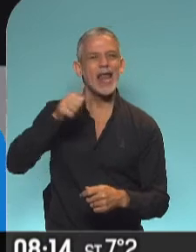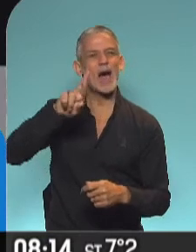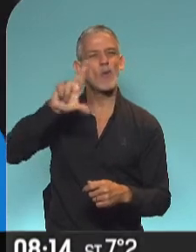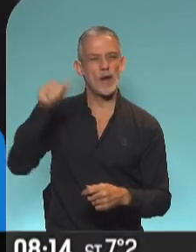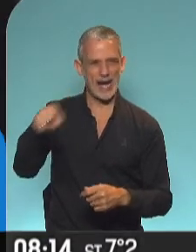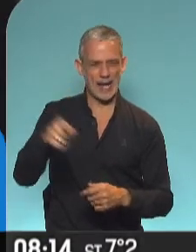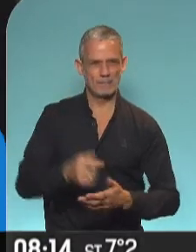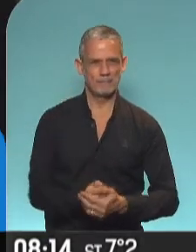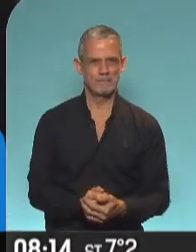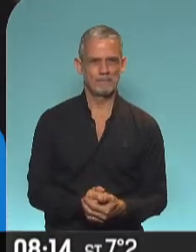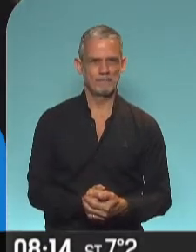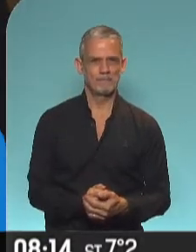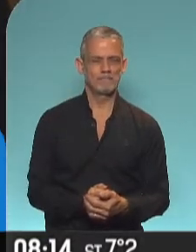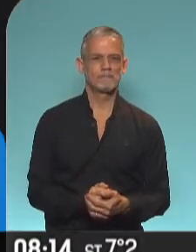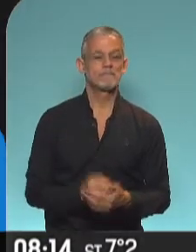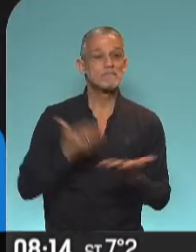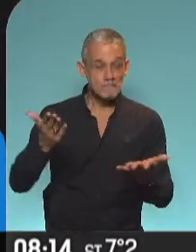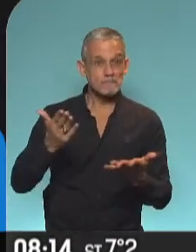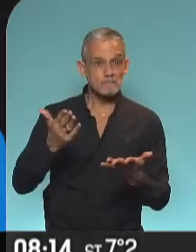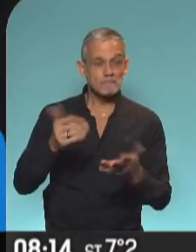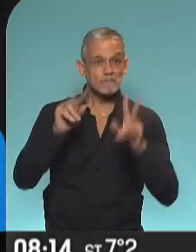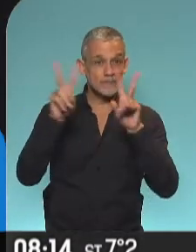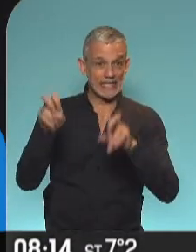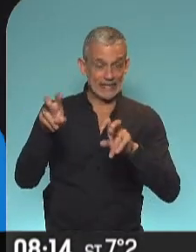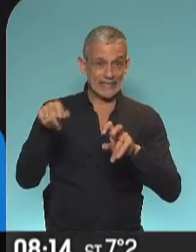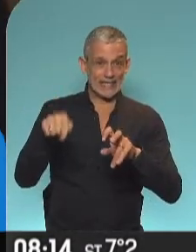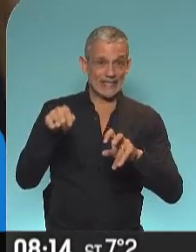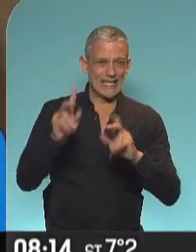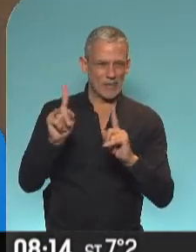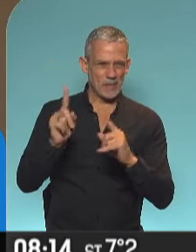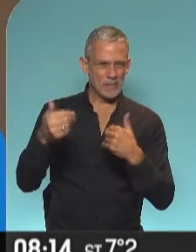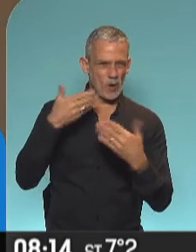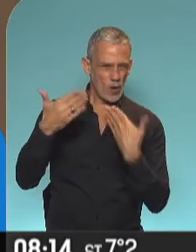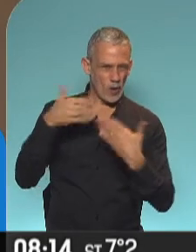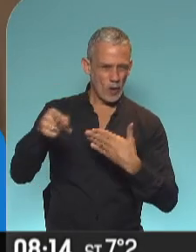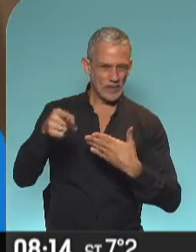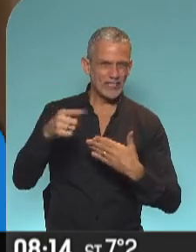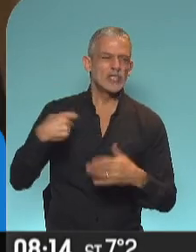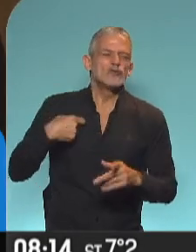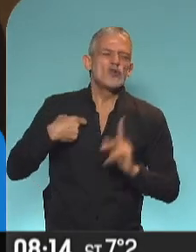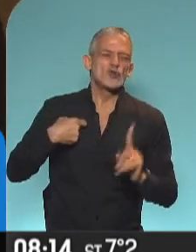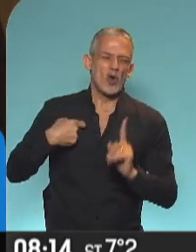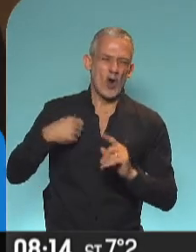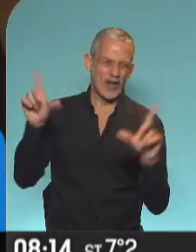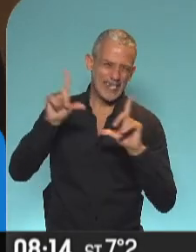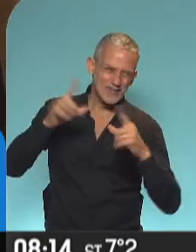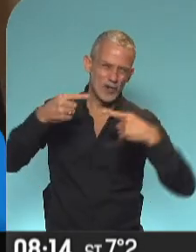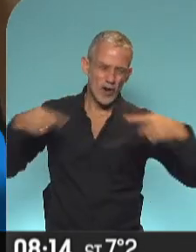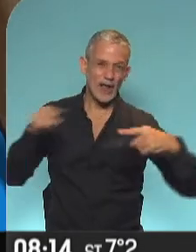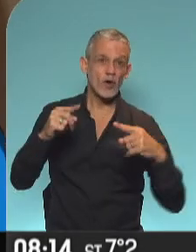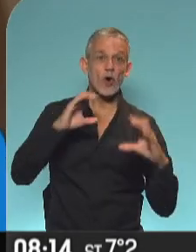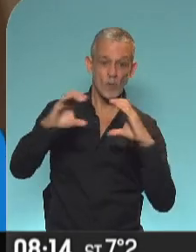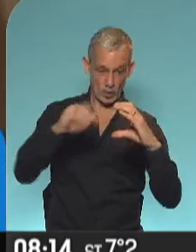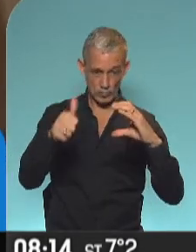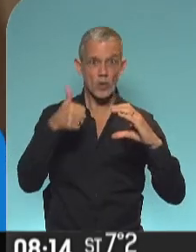Maiocchi. El abordaje, Pablo, Silvia, de lo que estábamos hablando con el doctor, el abordaje sociológico de los medios, cómo es que estamos comunicando, las